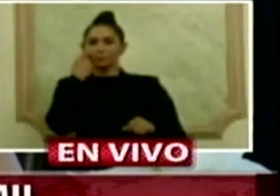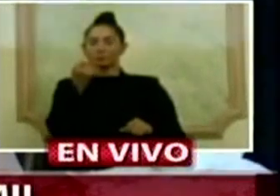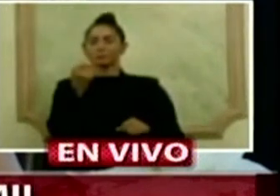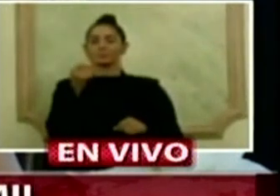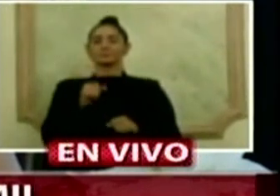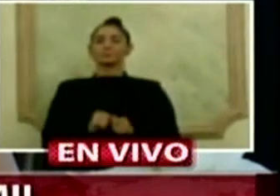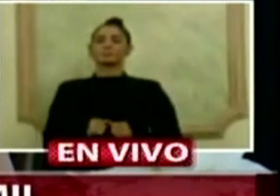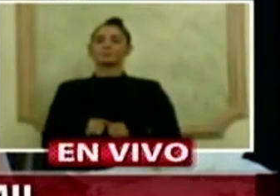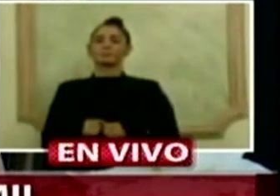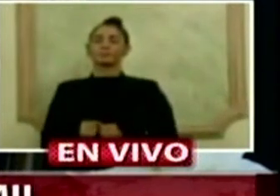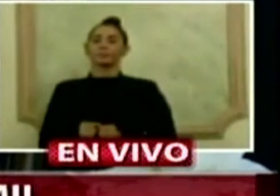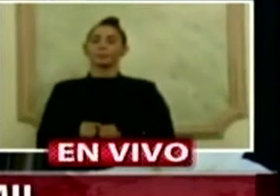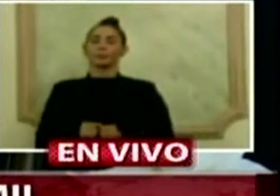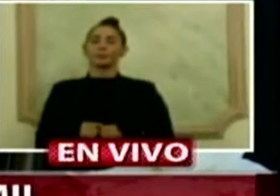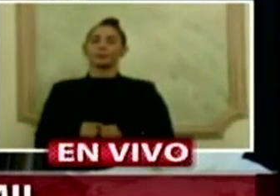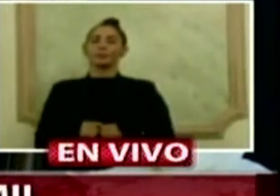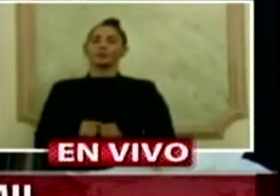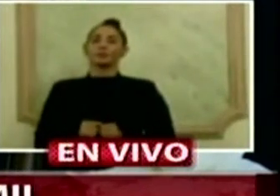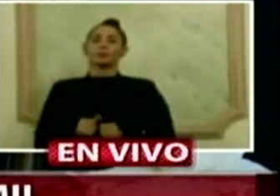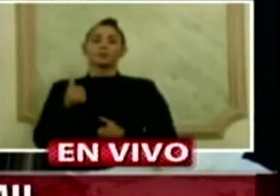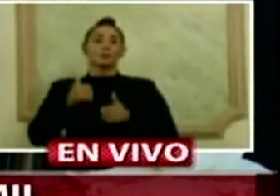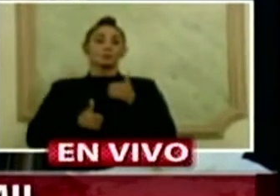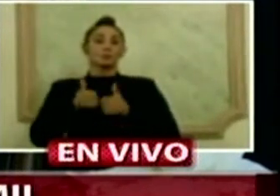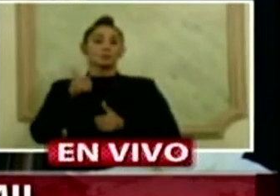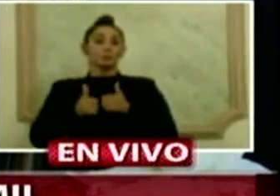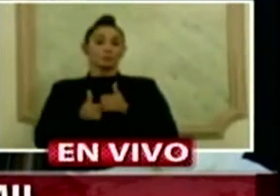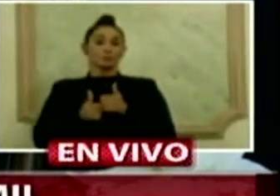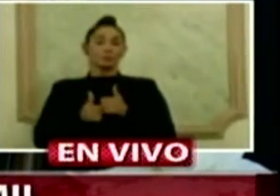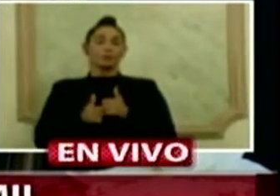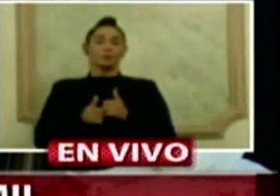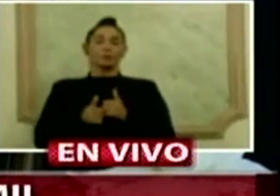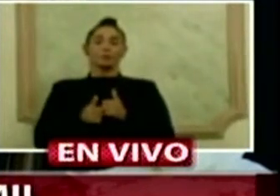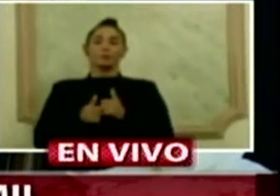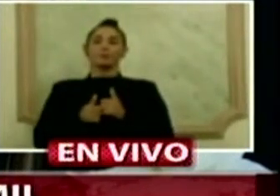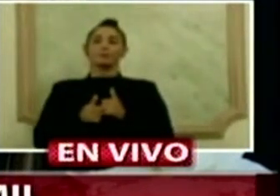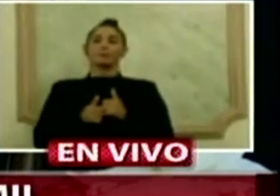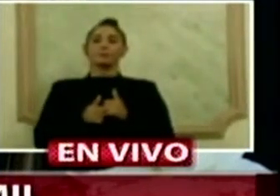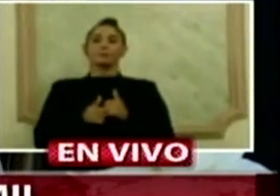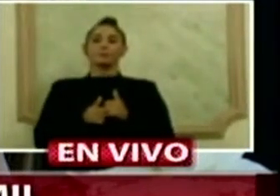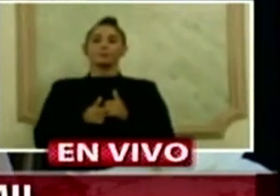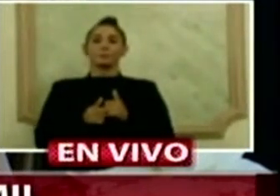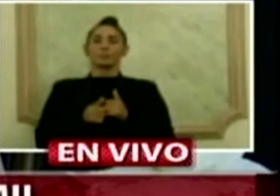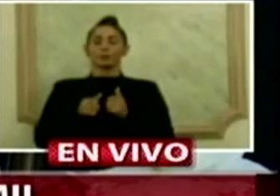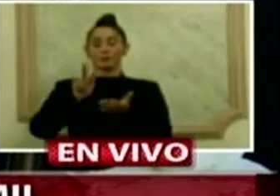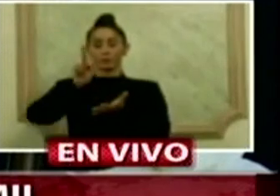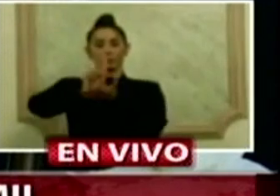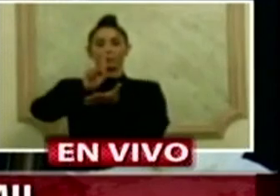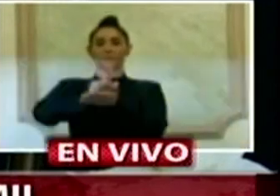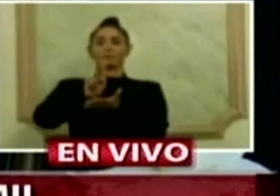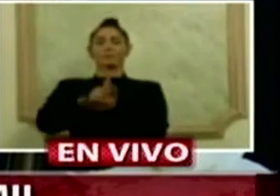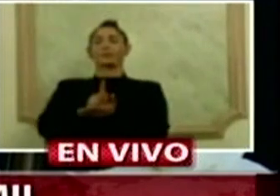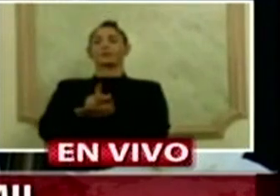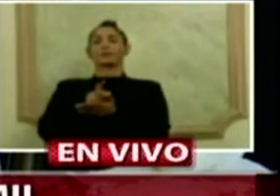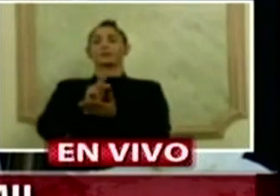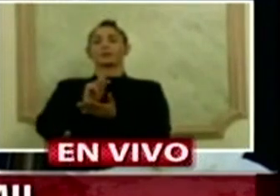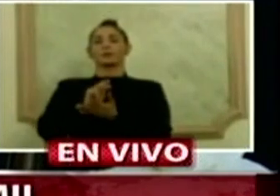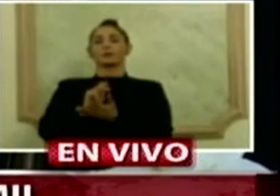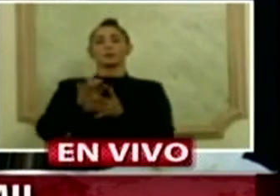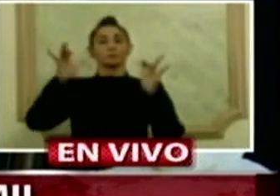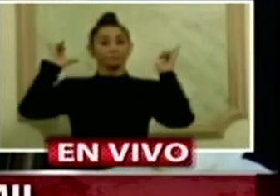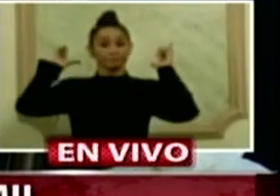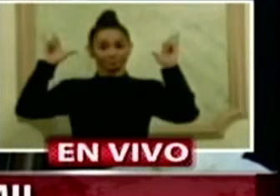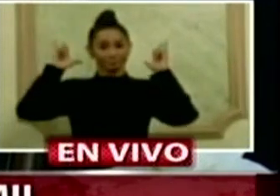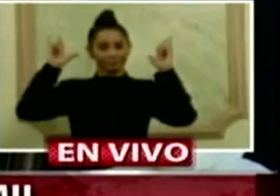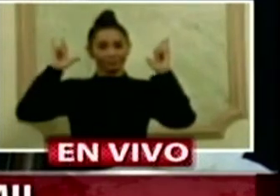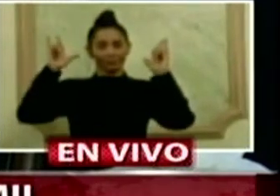pues tenemos que nombrar el Luis Bogar en Mao, el Morillo King de La Vega, el Cabral Ibáez de Santiago,